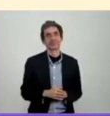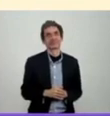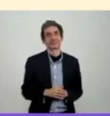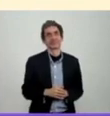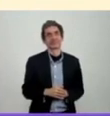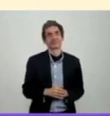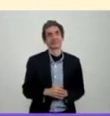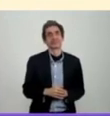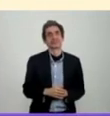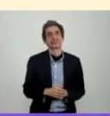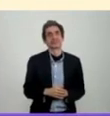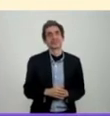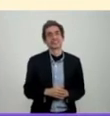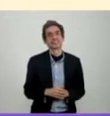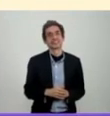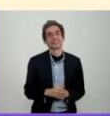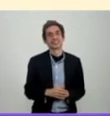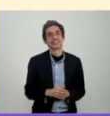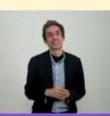Bueno, pues bien,